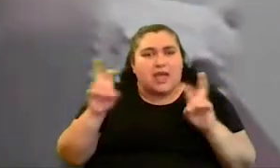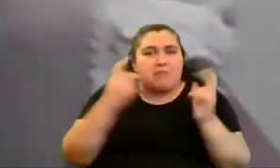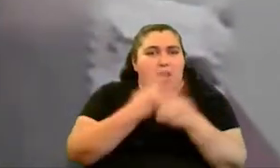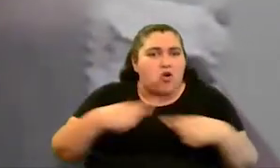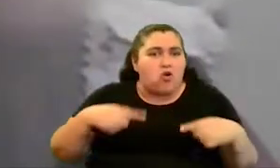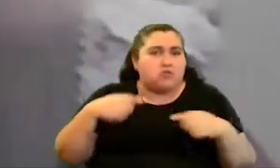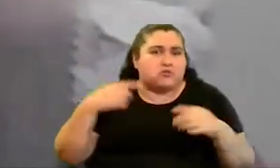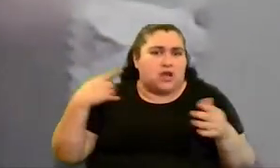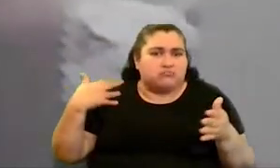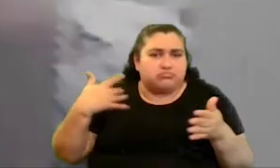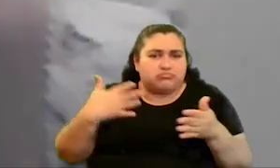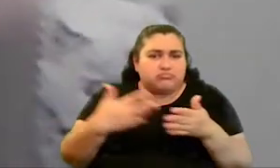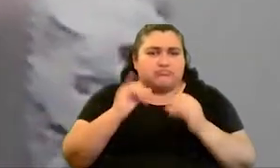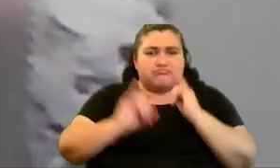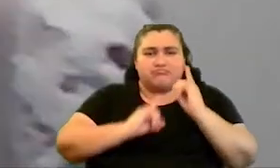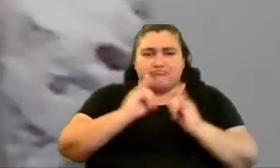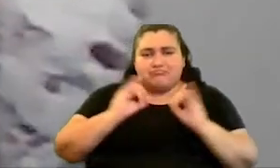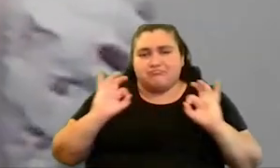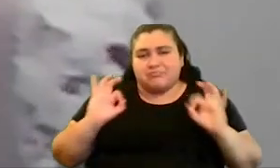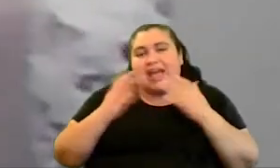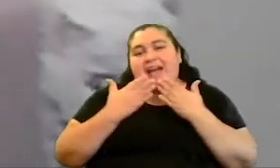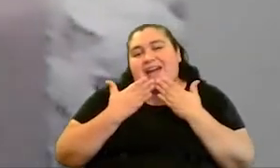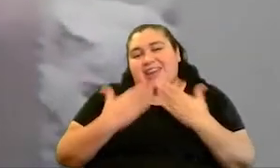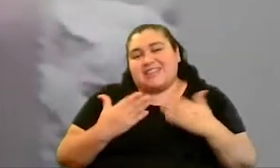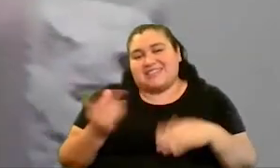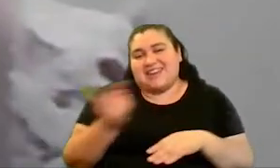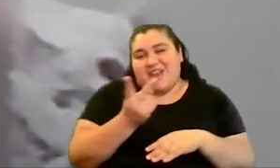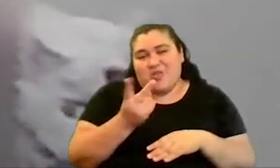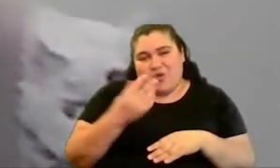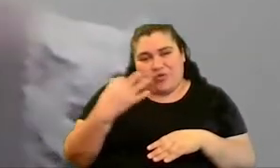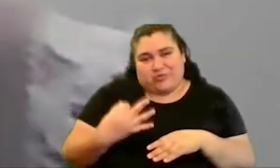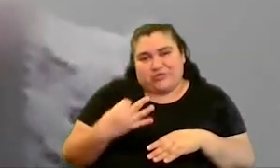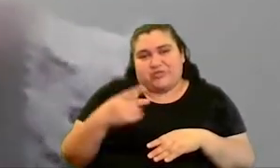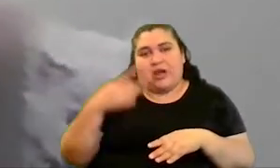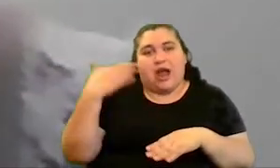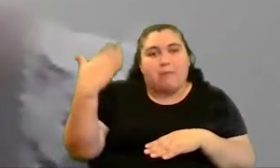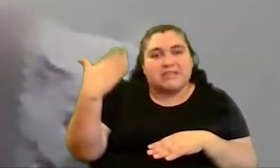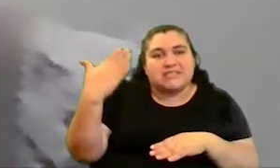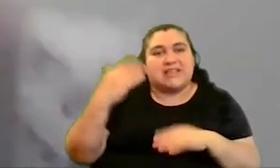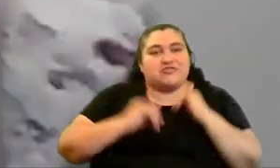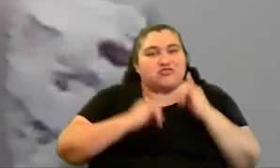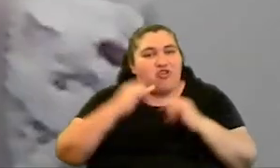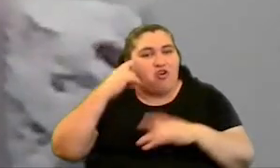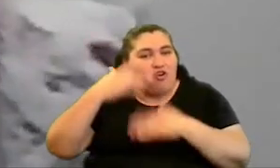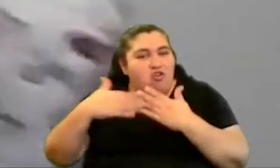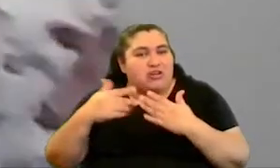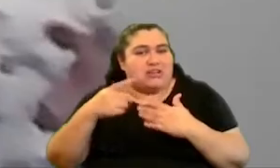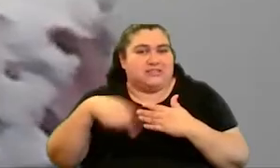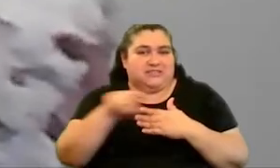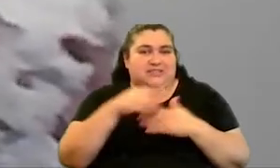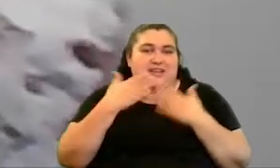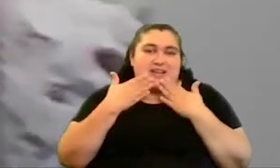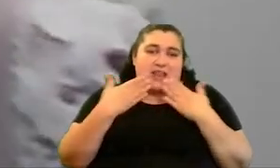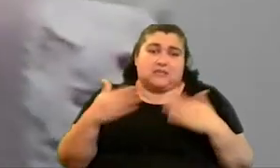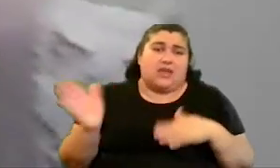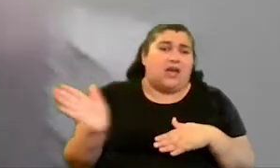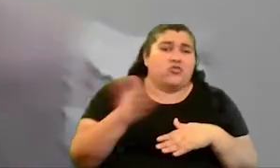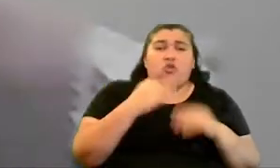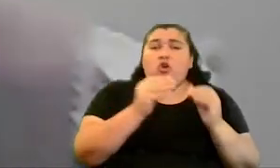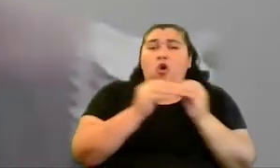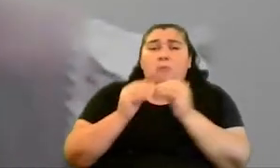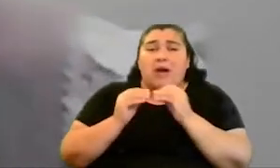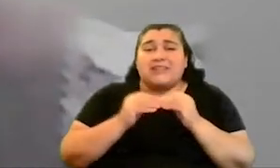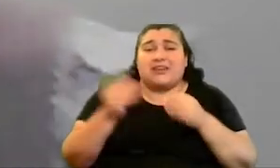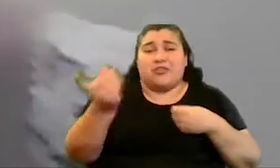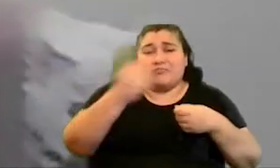nos estuvieron comentando. Así que bueno, agradecerles mucho por estas capacitaciones a ustedes y bueno, a todos los compañeros que siempre